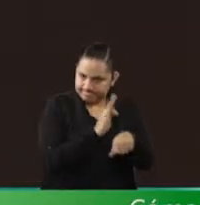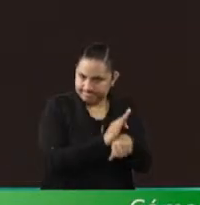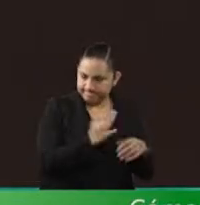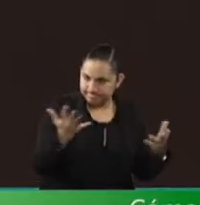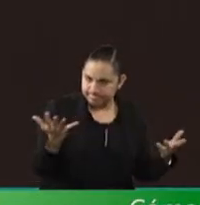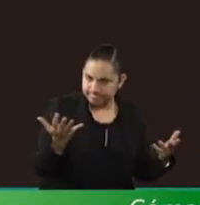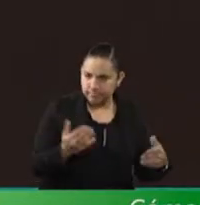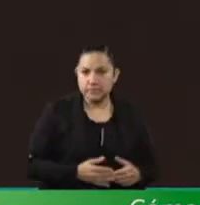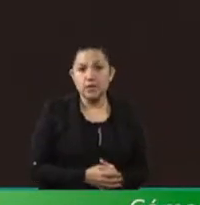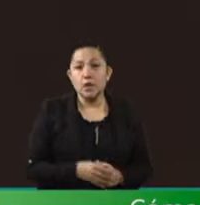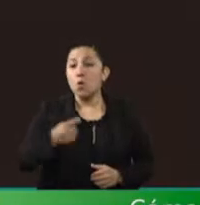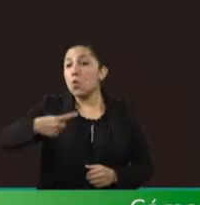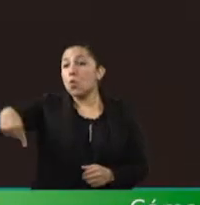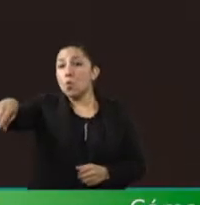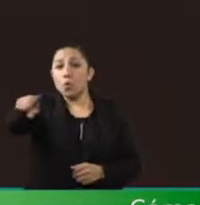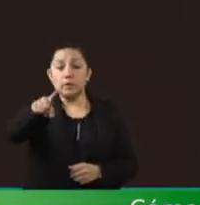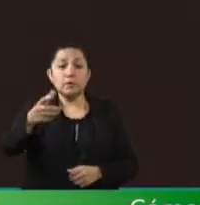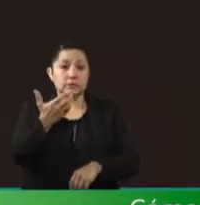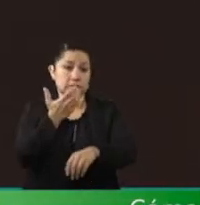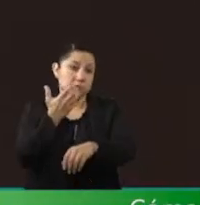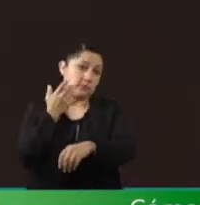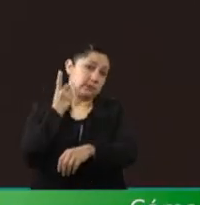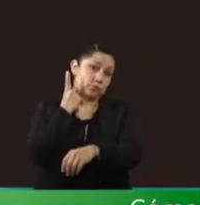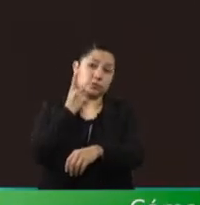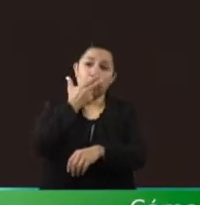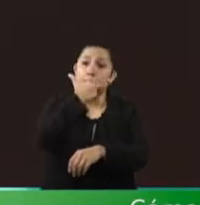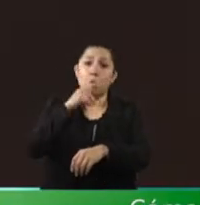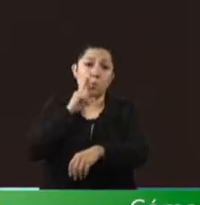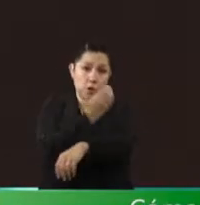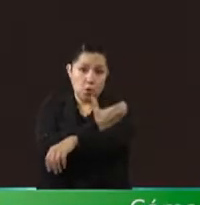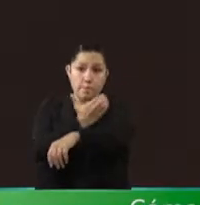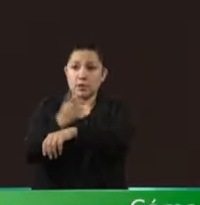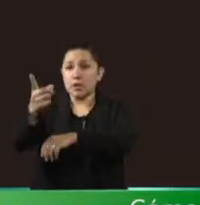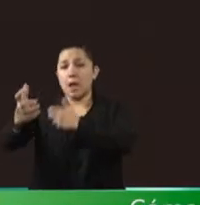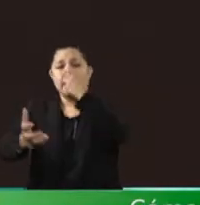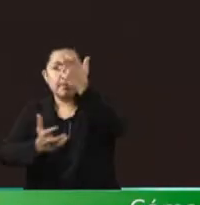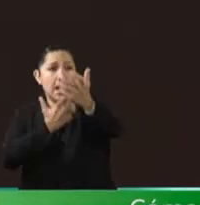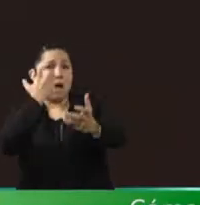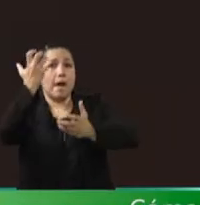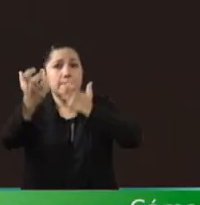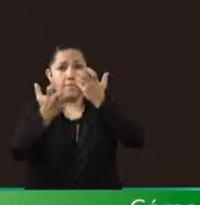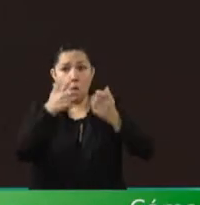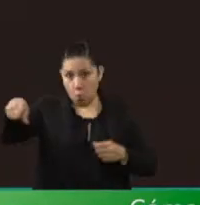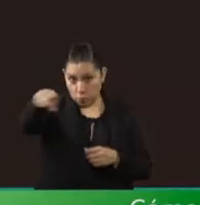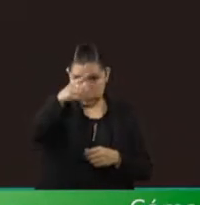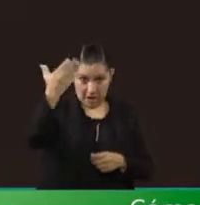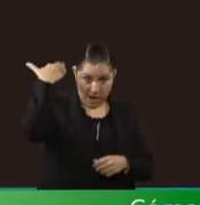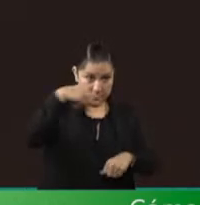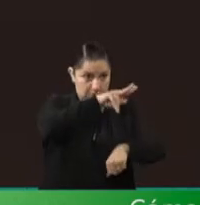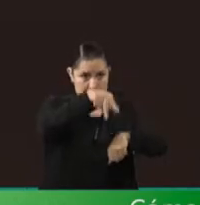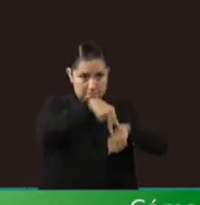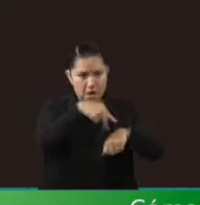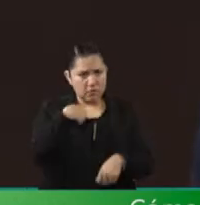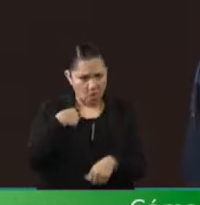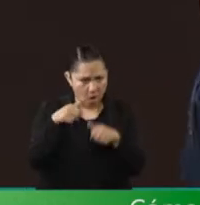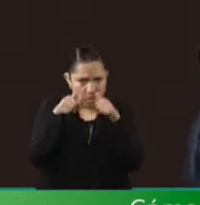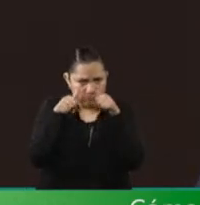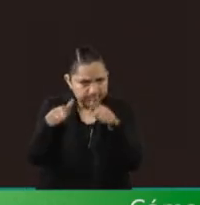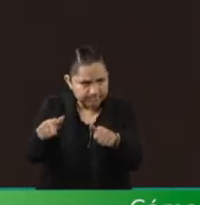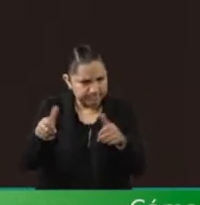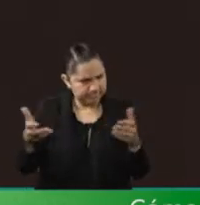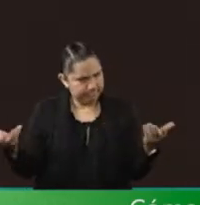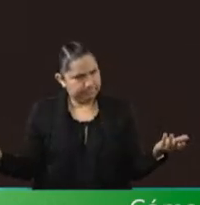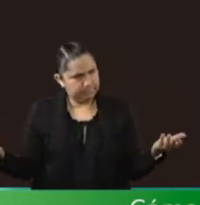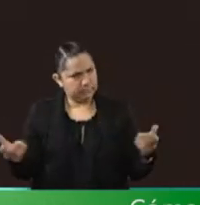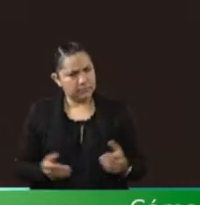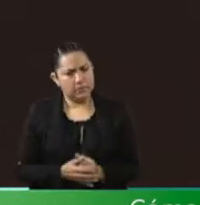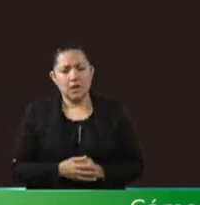dirigido a la con todo respeto cuando Ustedes han subido también los he escuchado finalmente esta reforma podría afectar la competitividad del